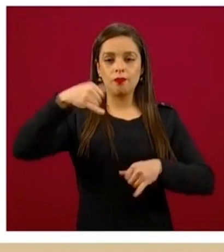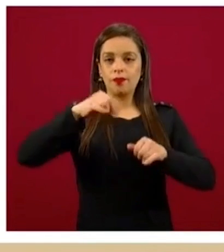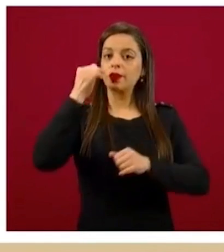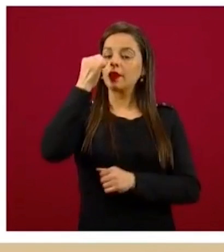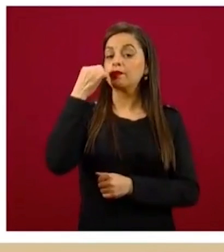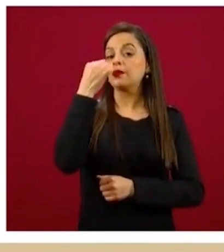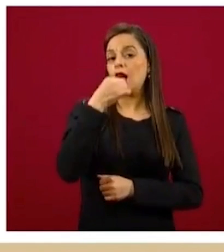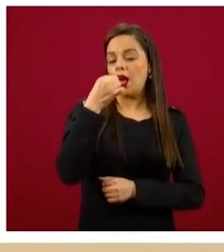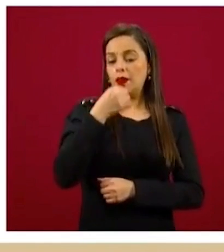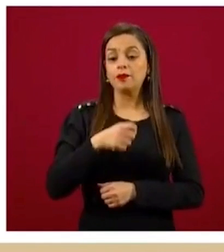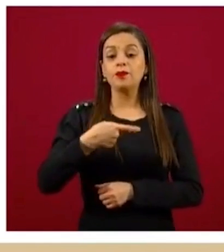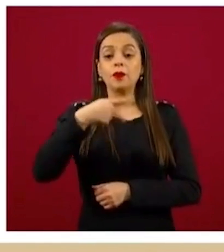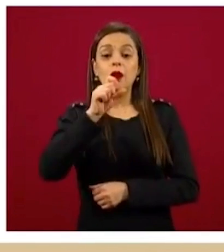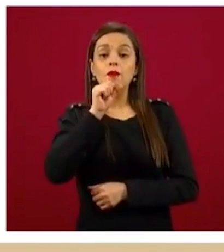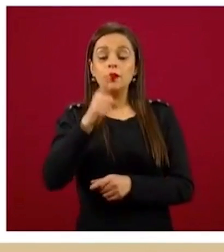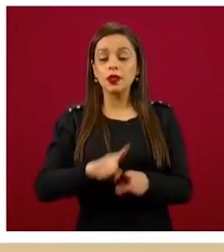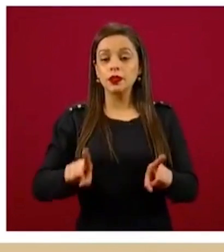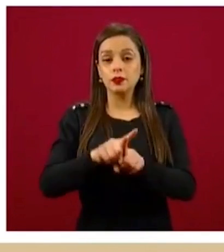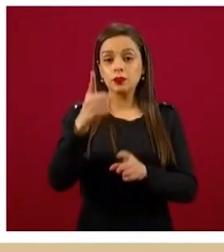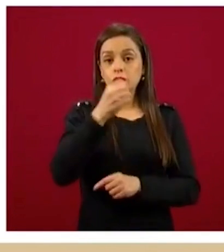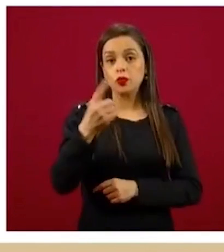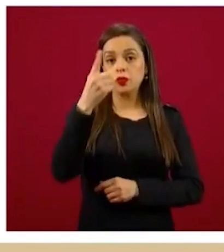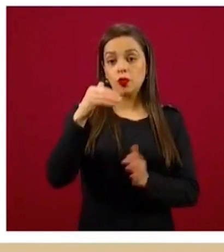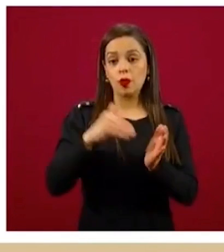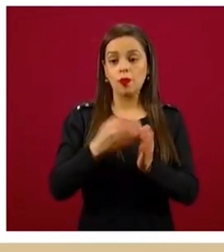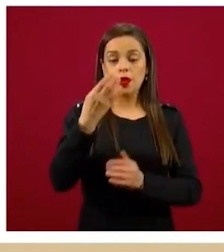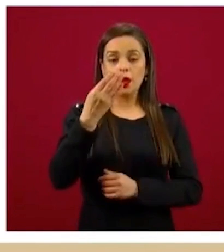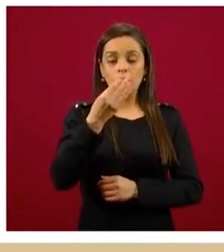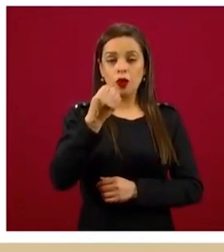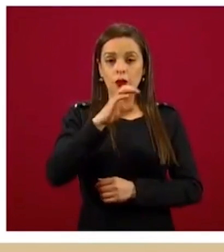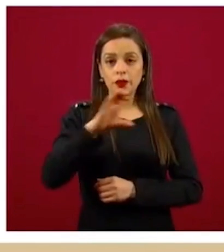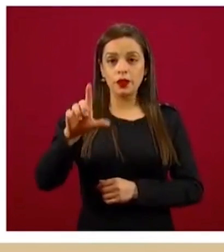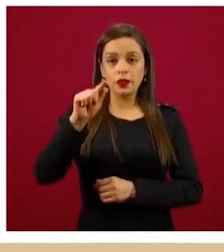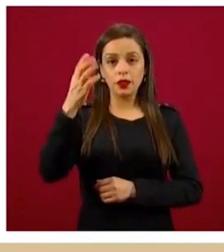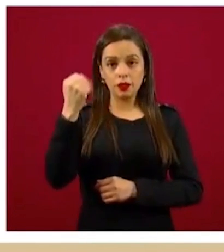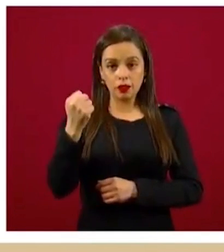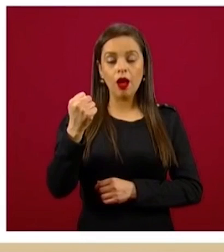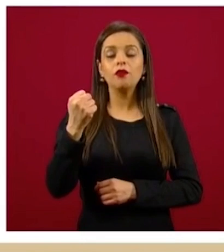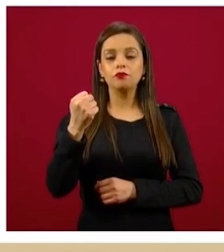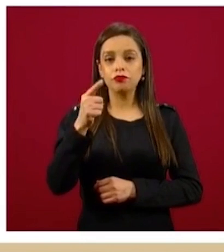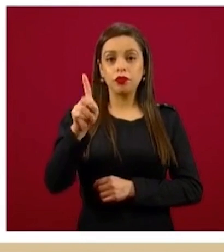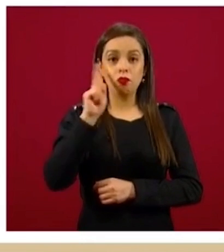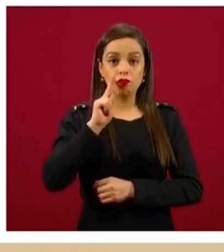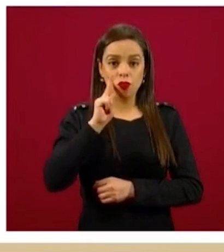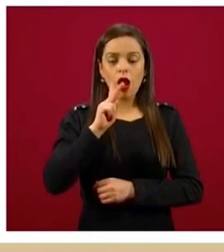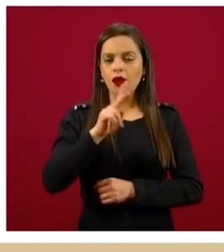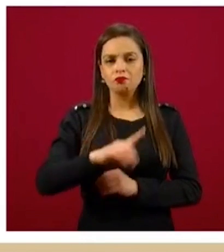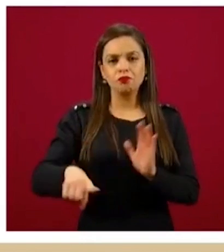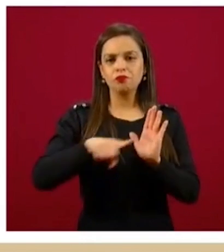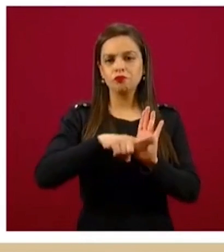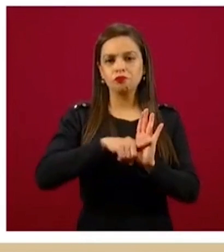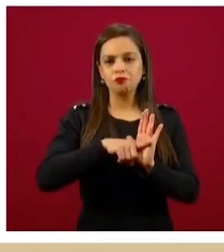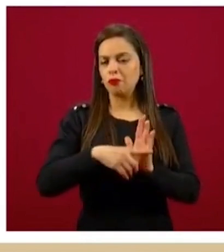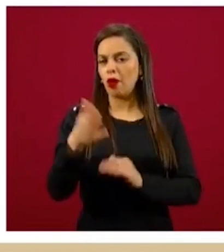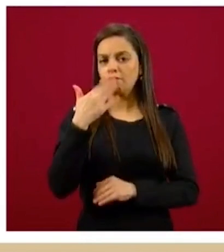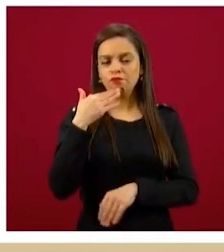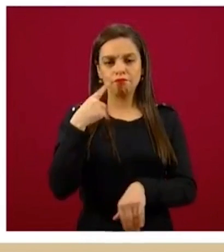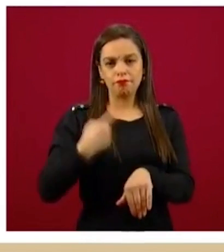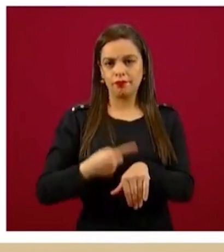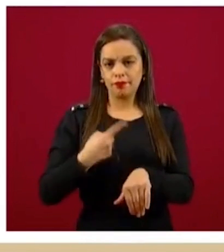siento un mil novecientos setenta y nueve salieron negativas a la misma dentro de los